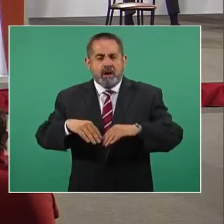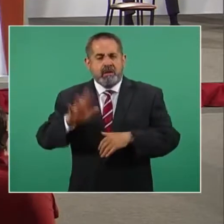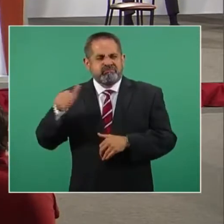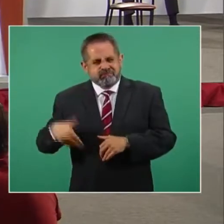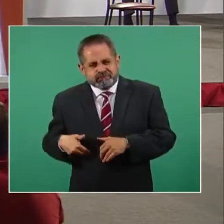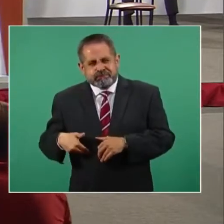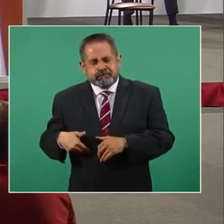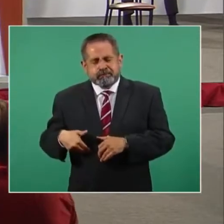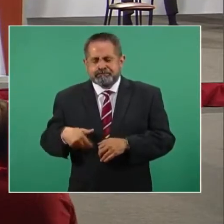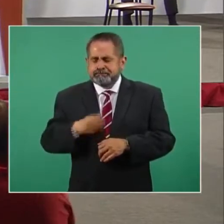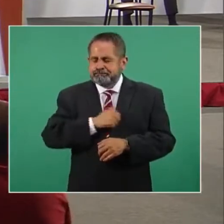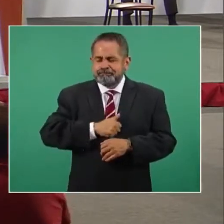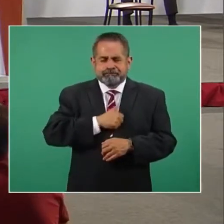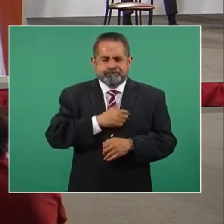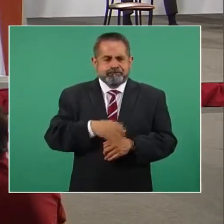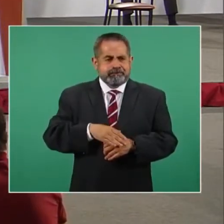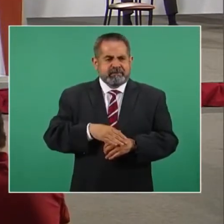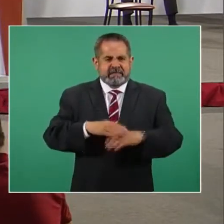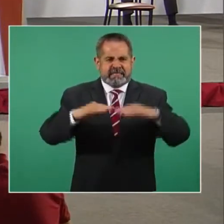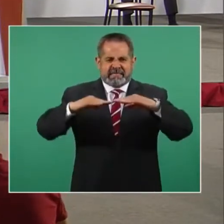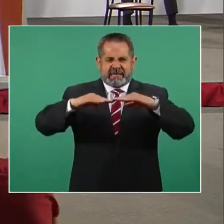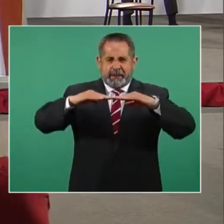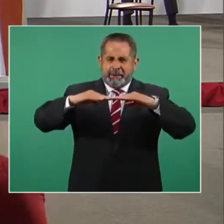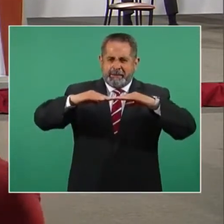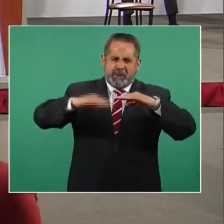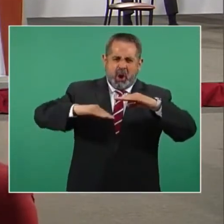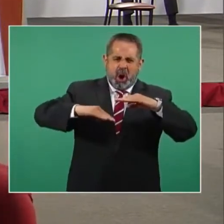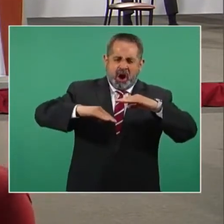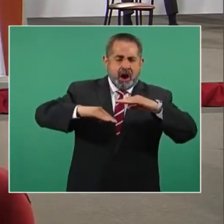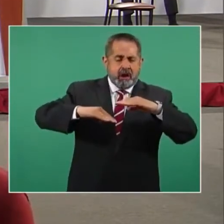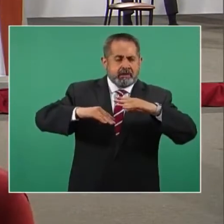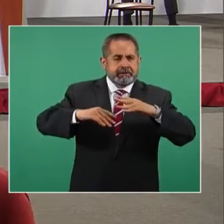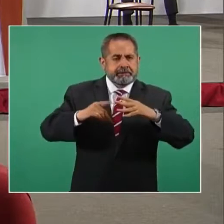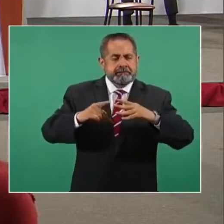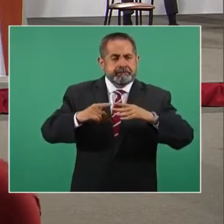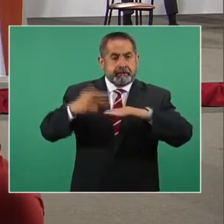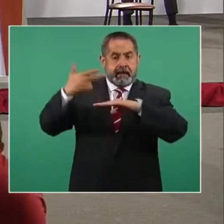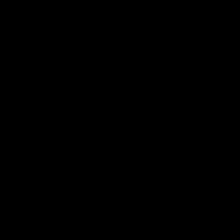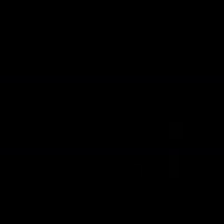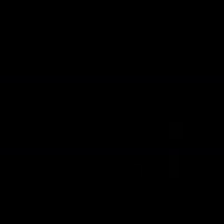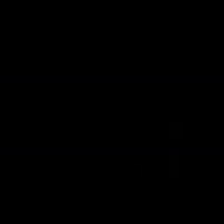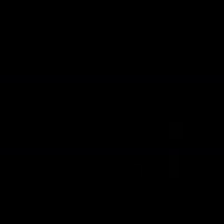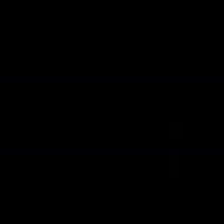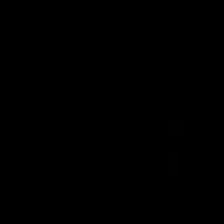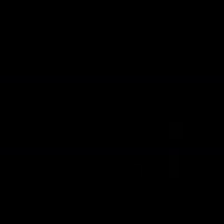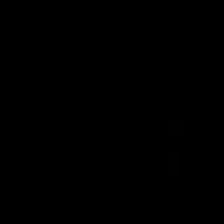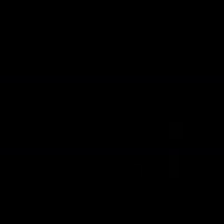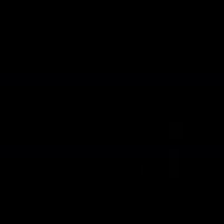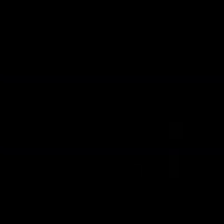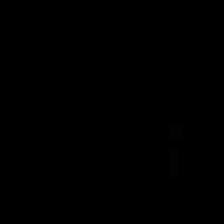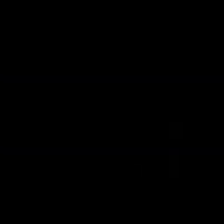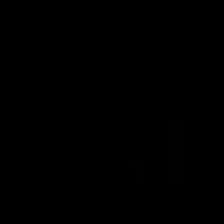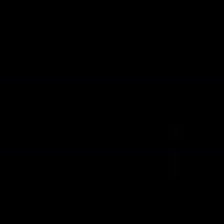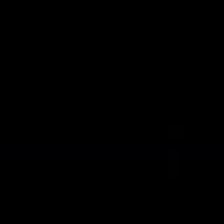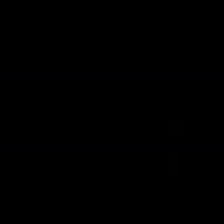en donde cayó una de las traves del elevado de la línea 12. Ahí solo tengo agua.